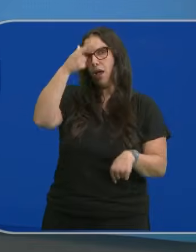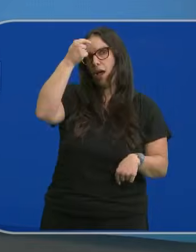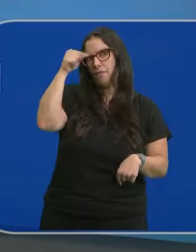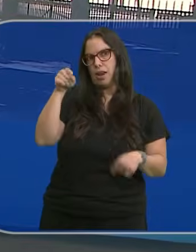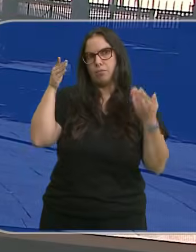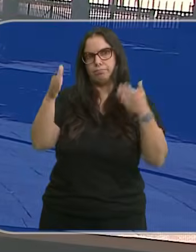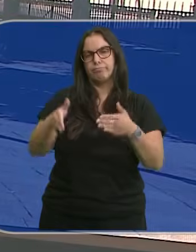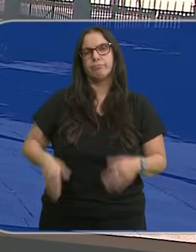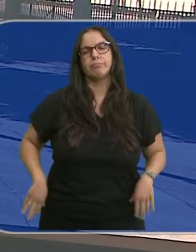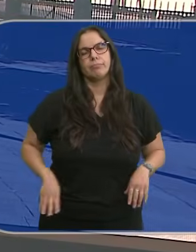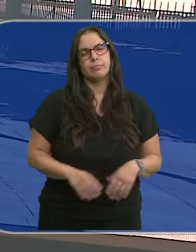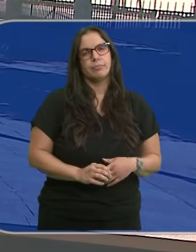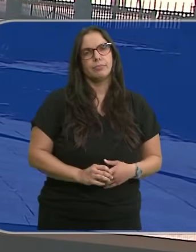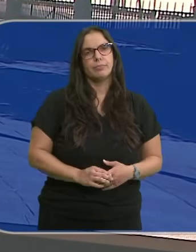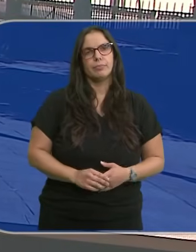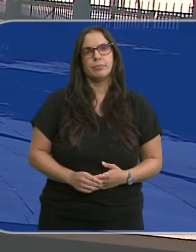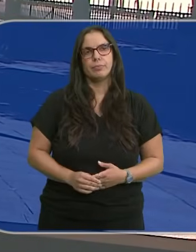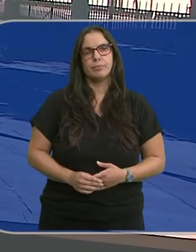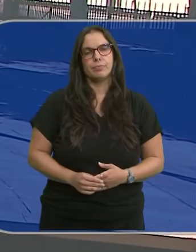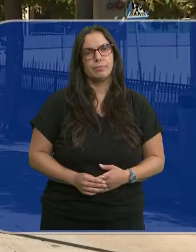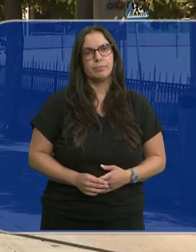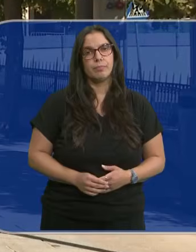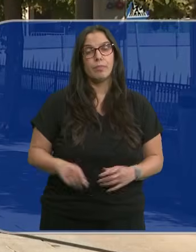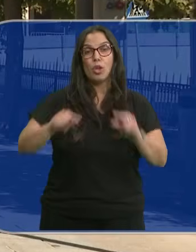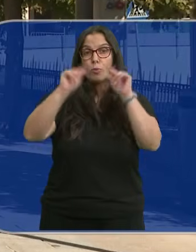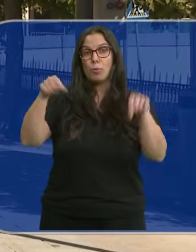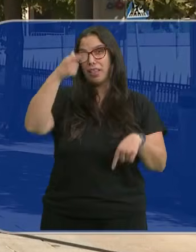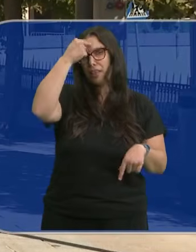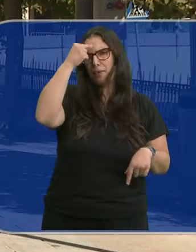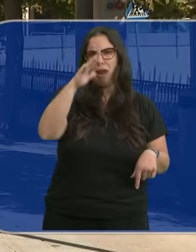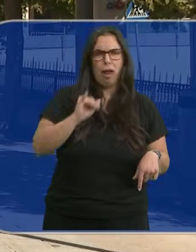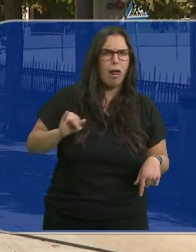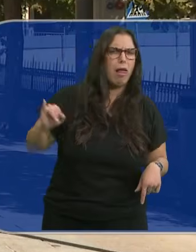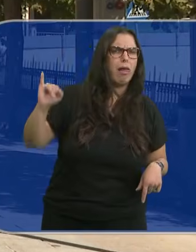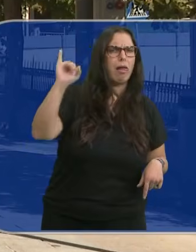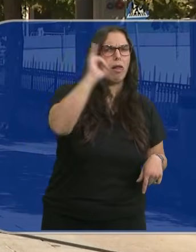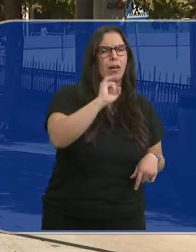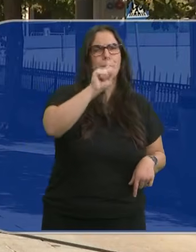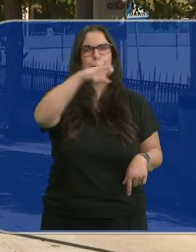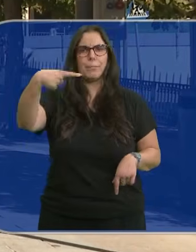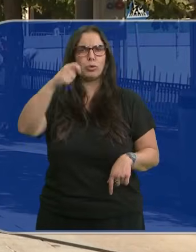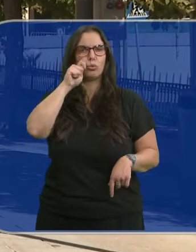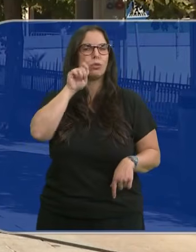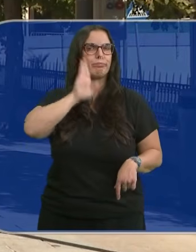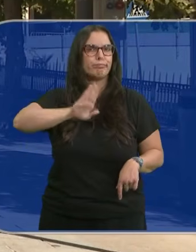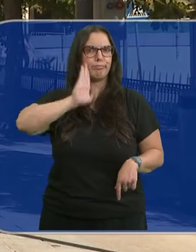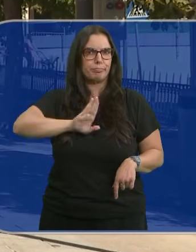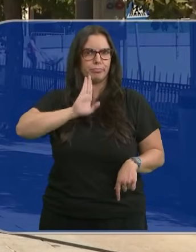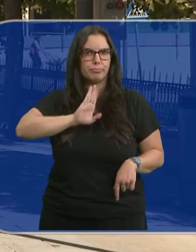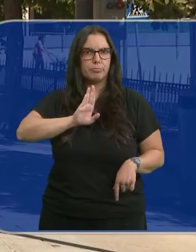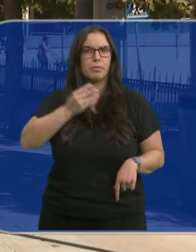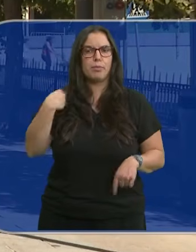Volvemos contigo, Sergio. Por toda la provincia de Ávila podemos encontrar pisos turísticos ilegales en lo